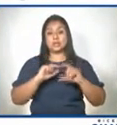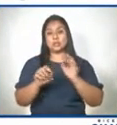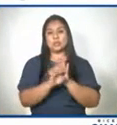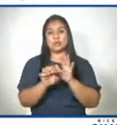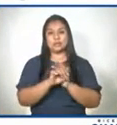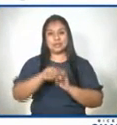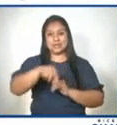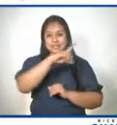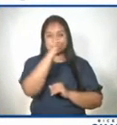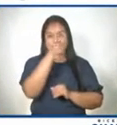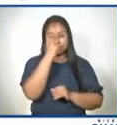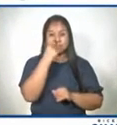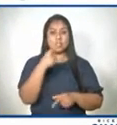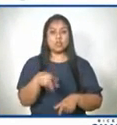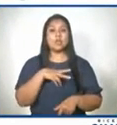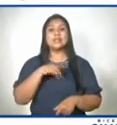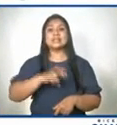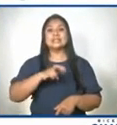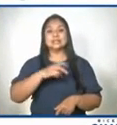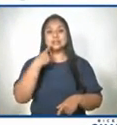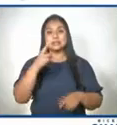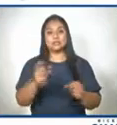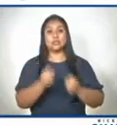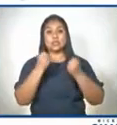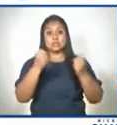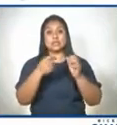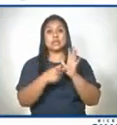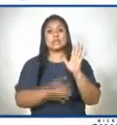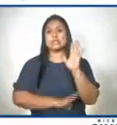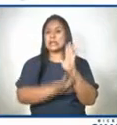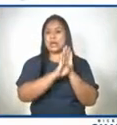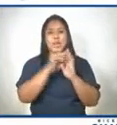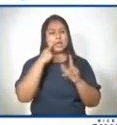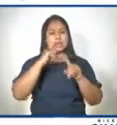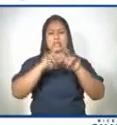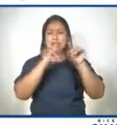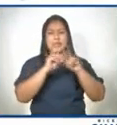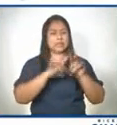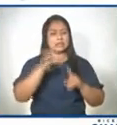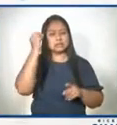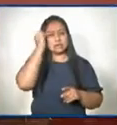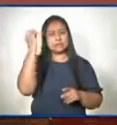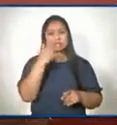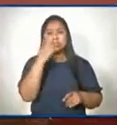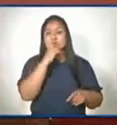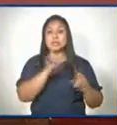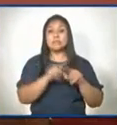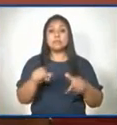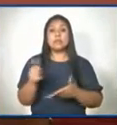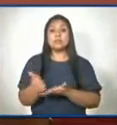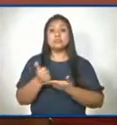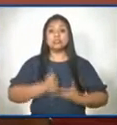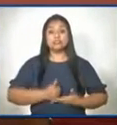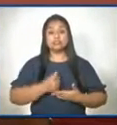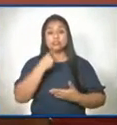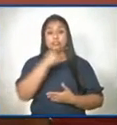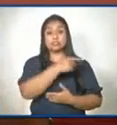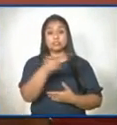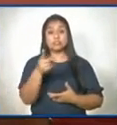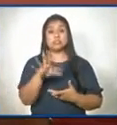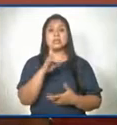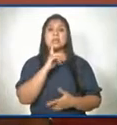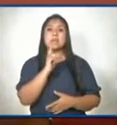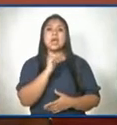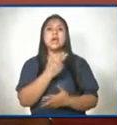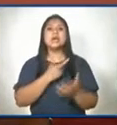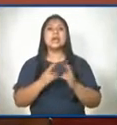requiere del fortalecimiento y desarrollo de muchas capacidades que permitan a ustedes pues tener una mejor